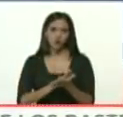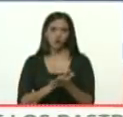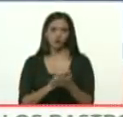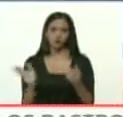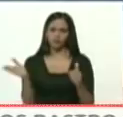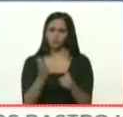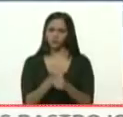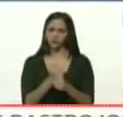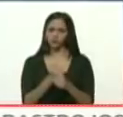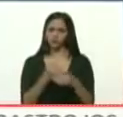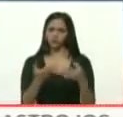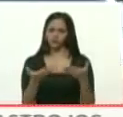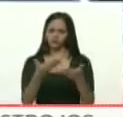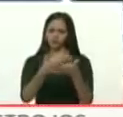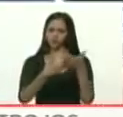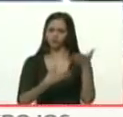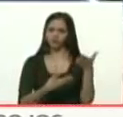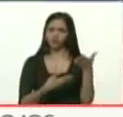Y